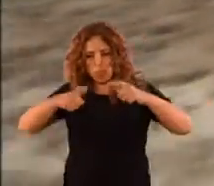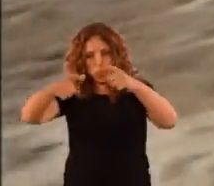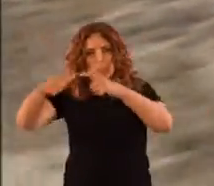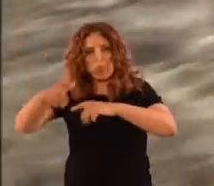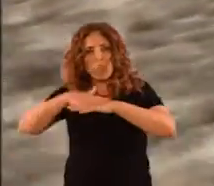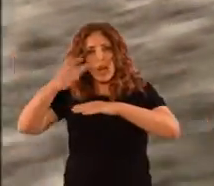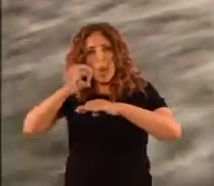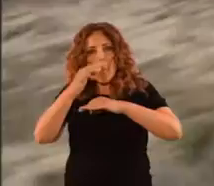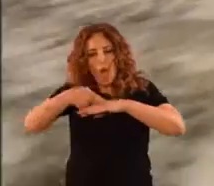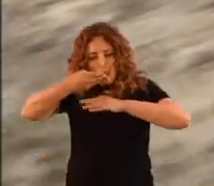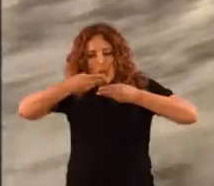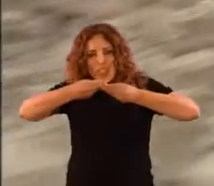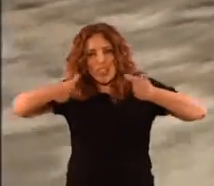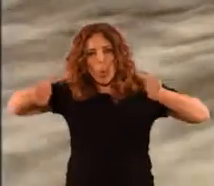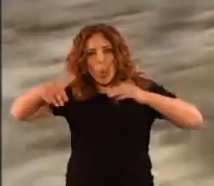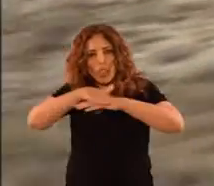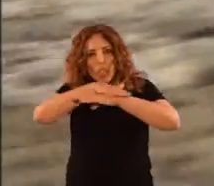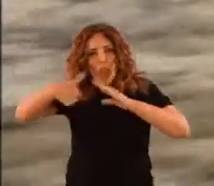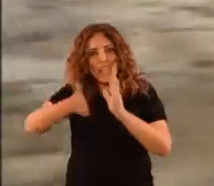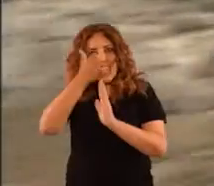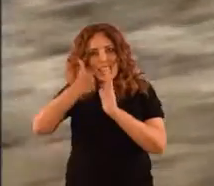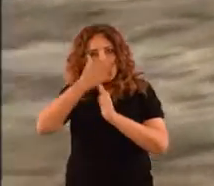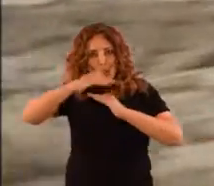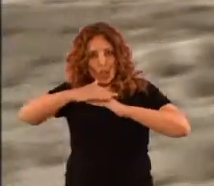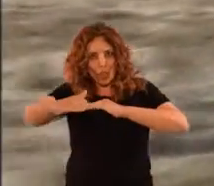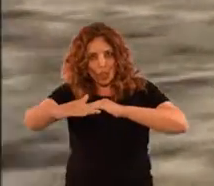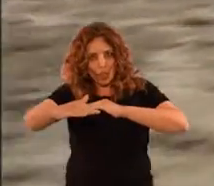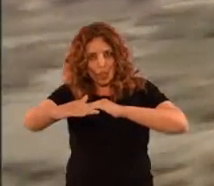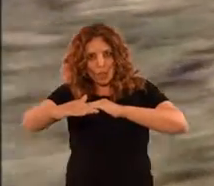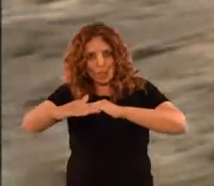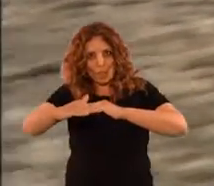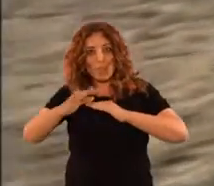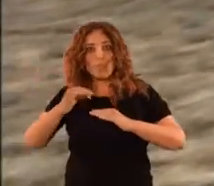formas originadas por disolución del yeso superficial.